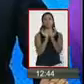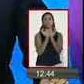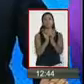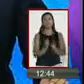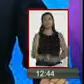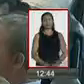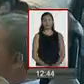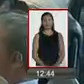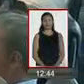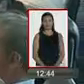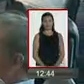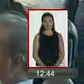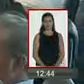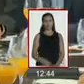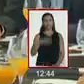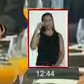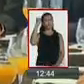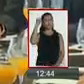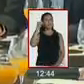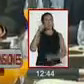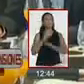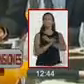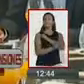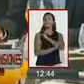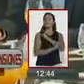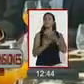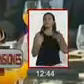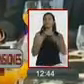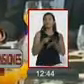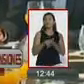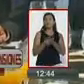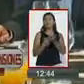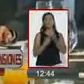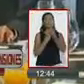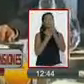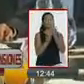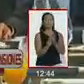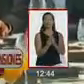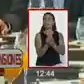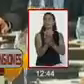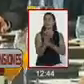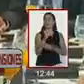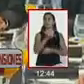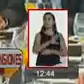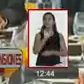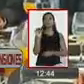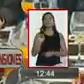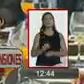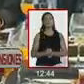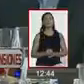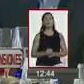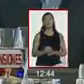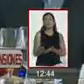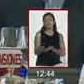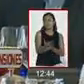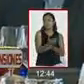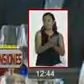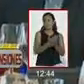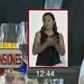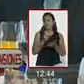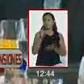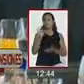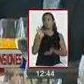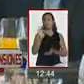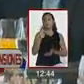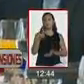de Salud. El gobierno nacional creará un fondo para apoyar a los productores con el 5% de la recaudación de las